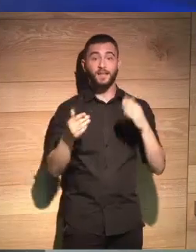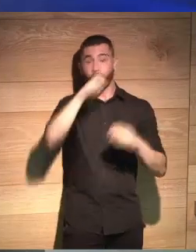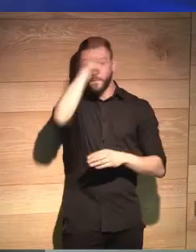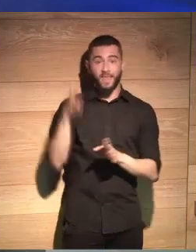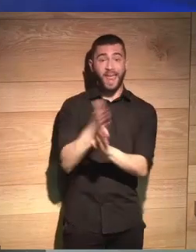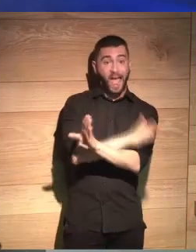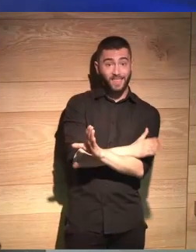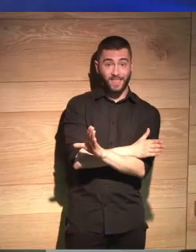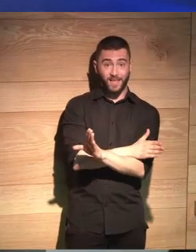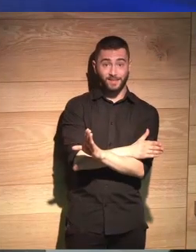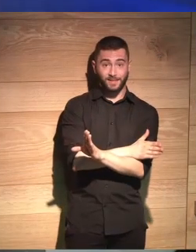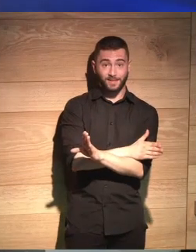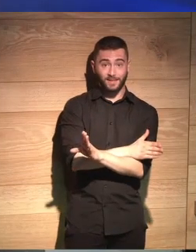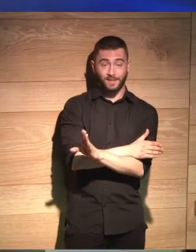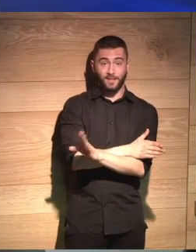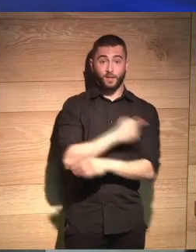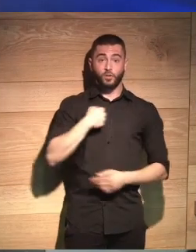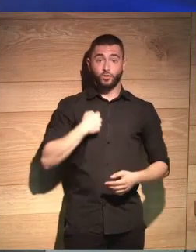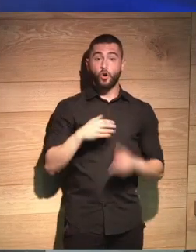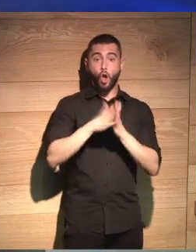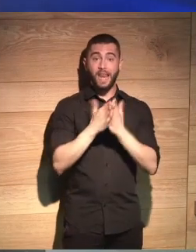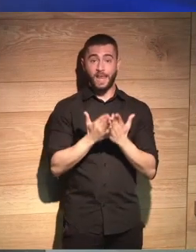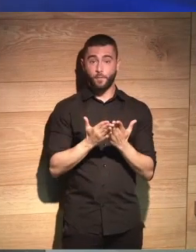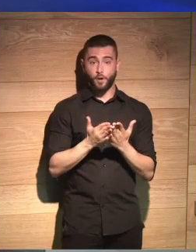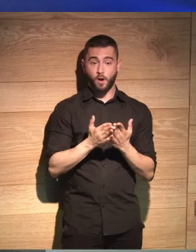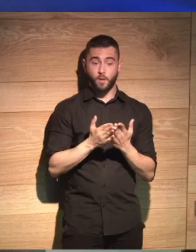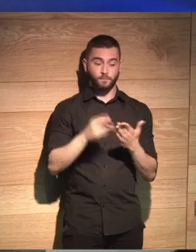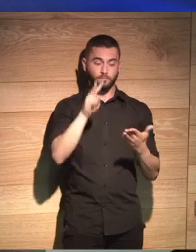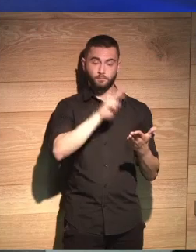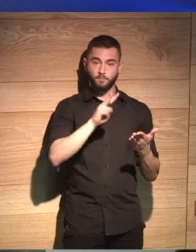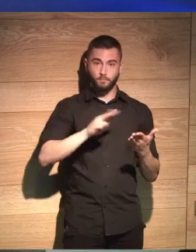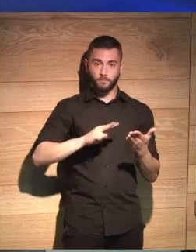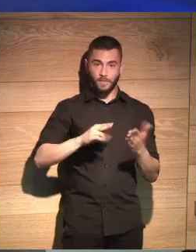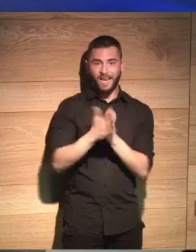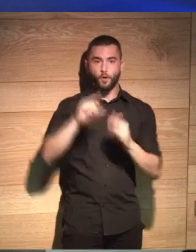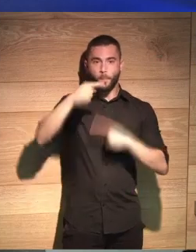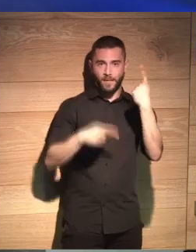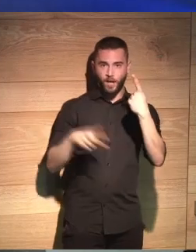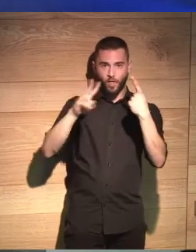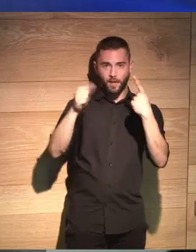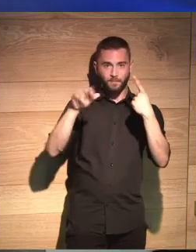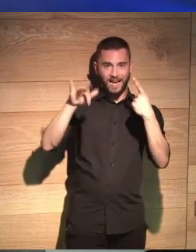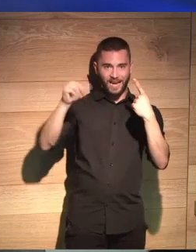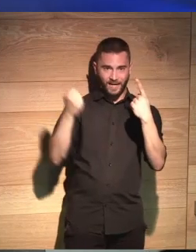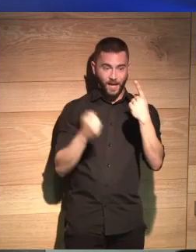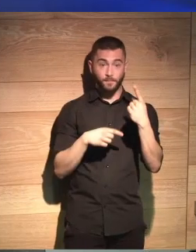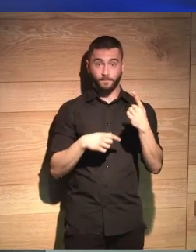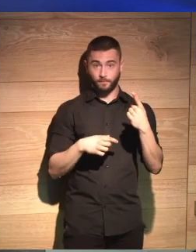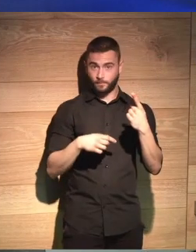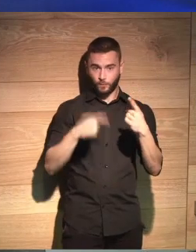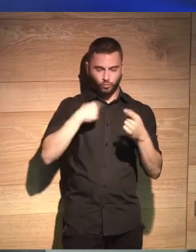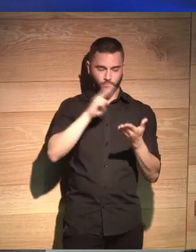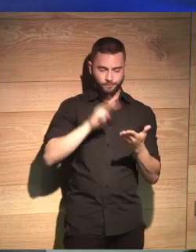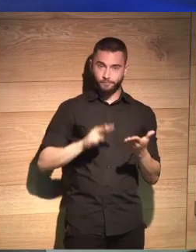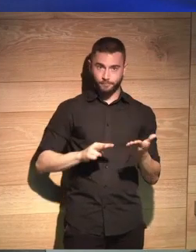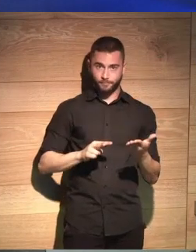Madrid, estaba releyendo el primer libro que es el libro naturalmente con el que, sin